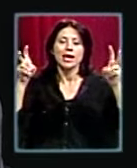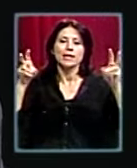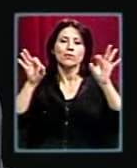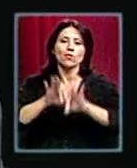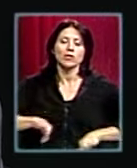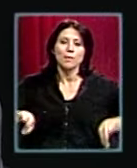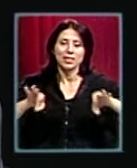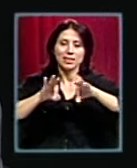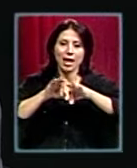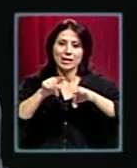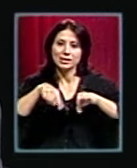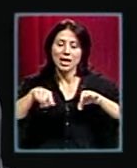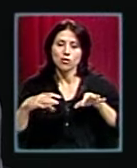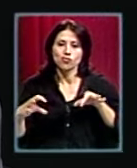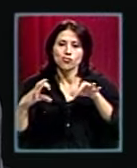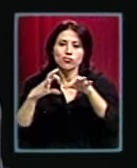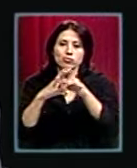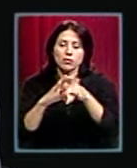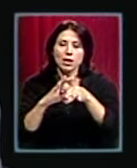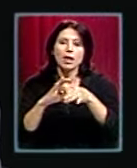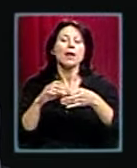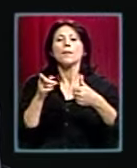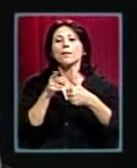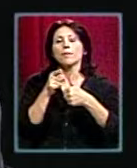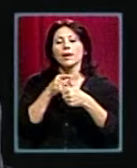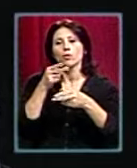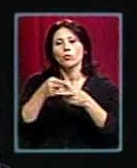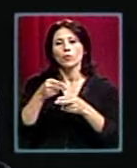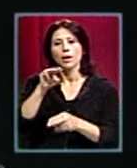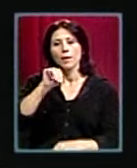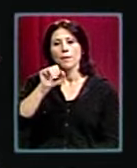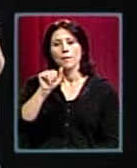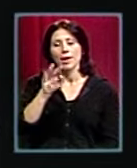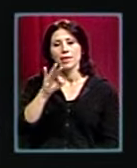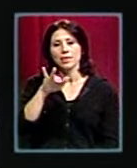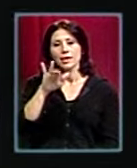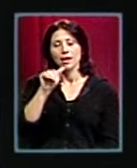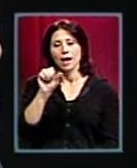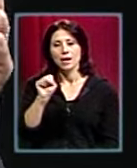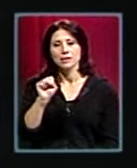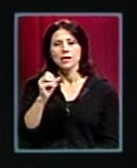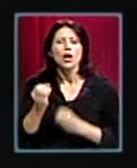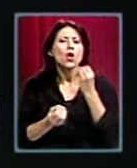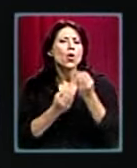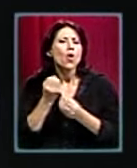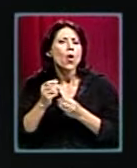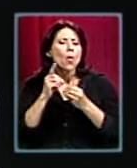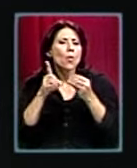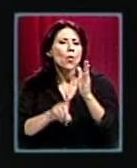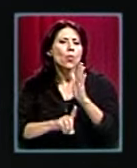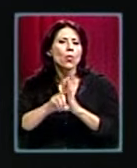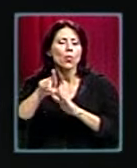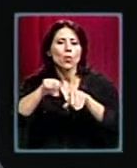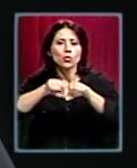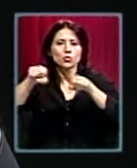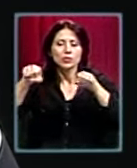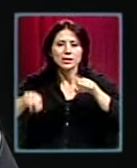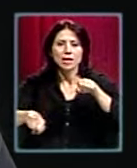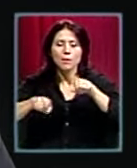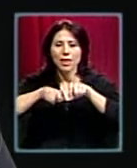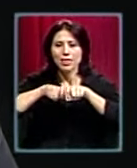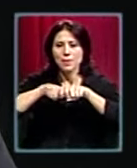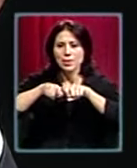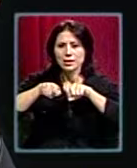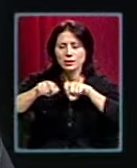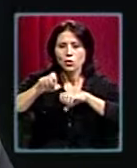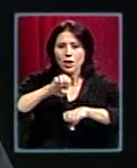El primero le llamamos métricas, o sea, cómo desarrollar un sistema de medición y de evaluación que sea primero